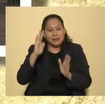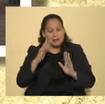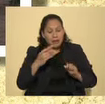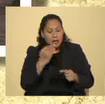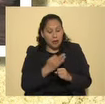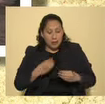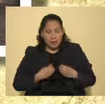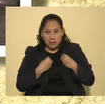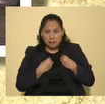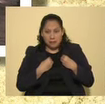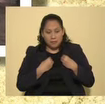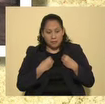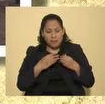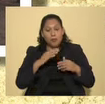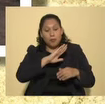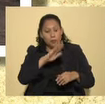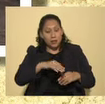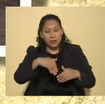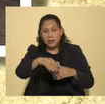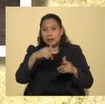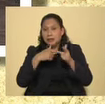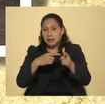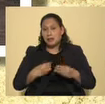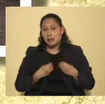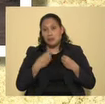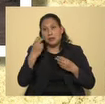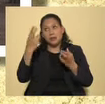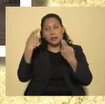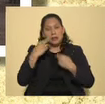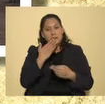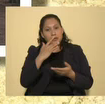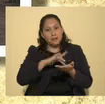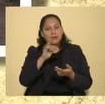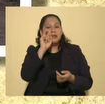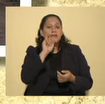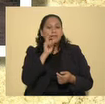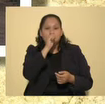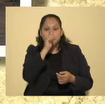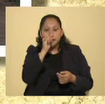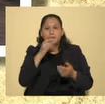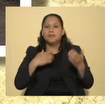vivo después de la muerte, me parece que ya eso es un regalo, ¿no? ¿Sexo,